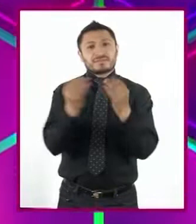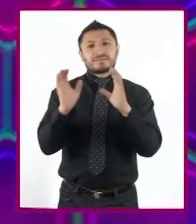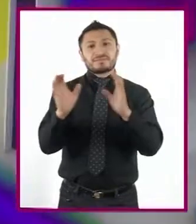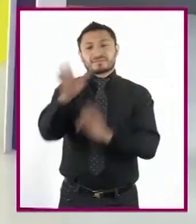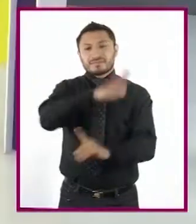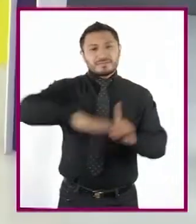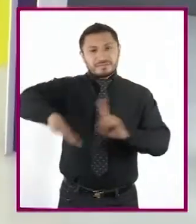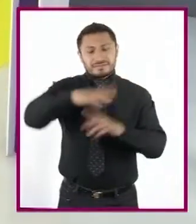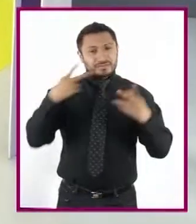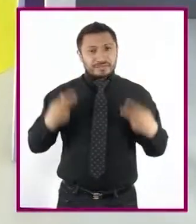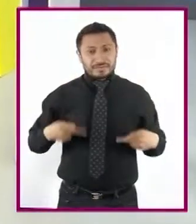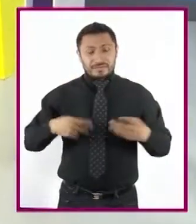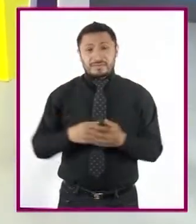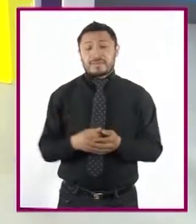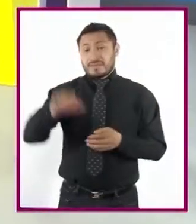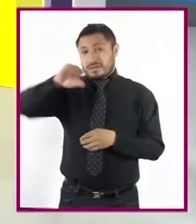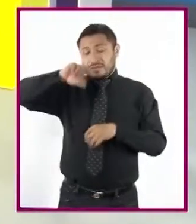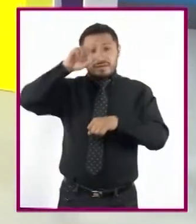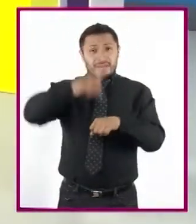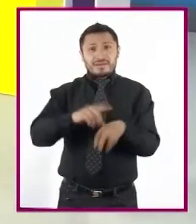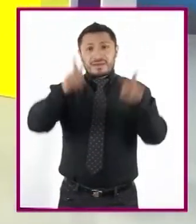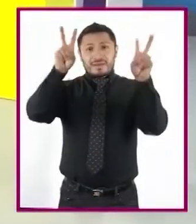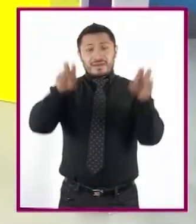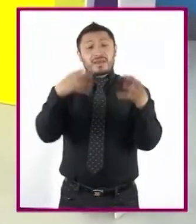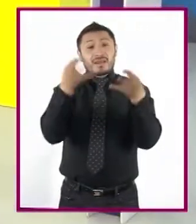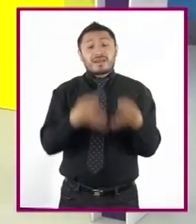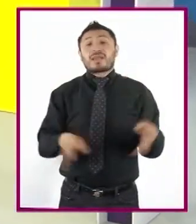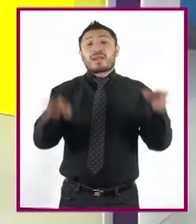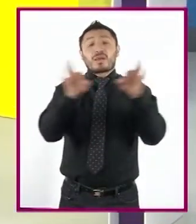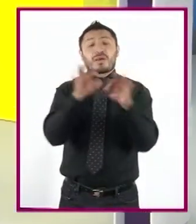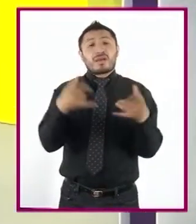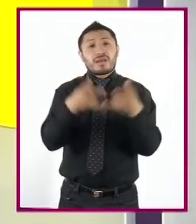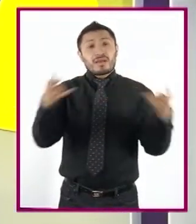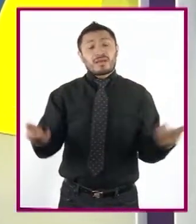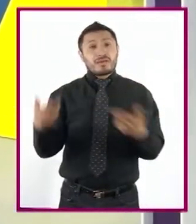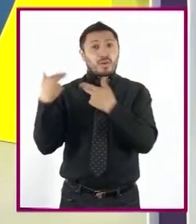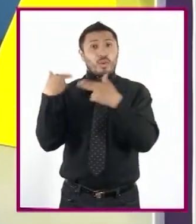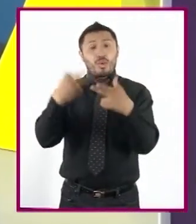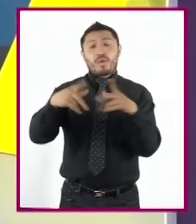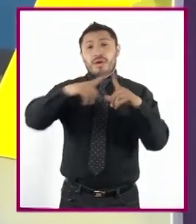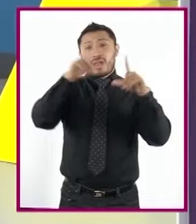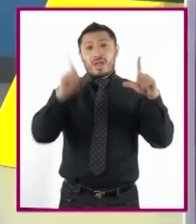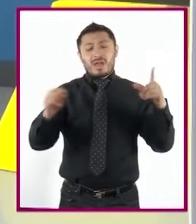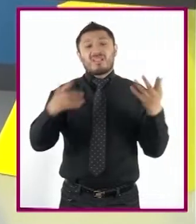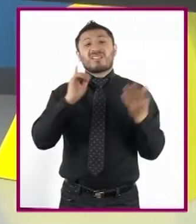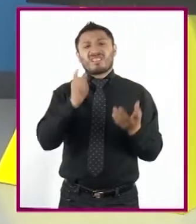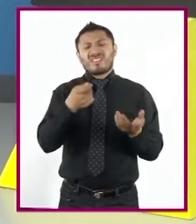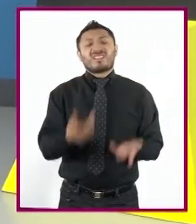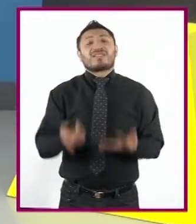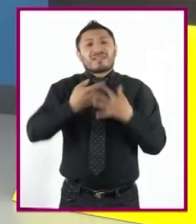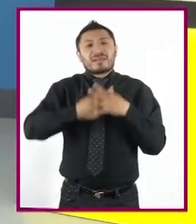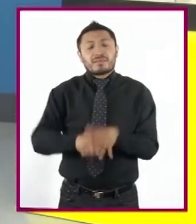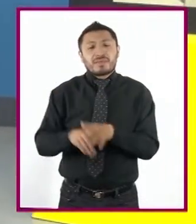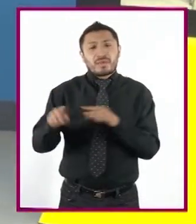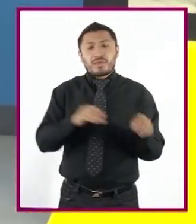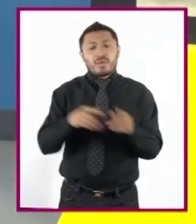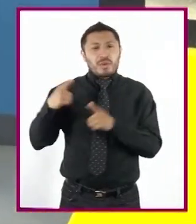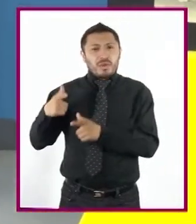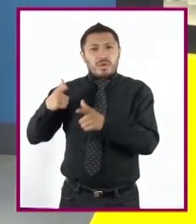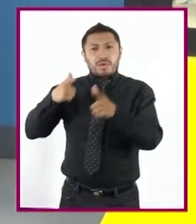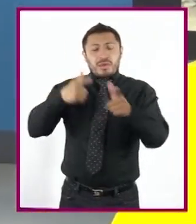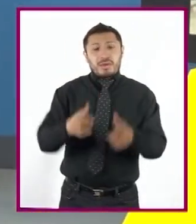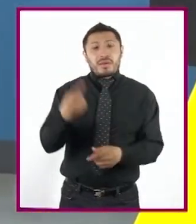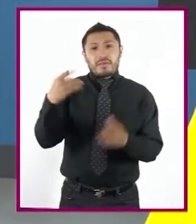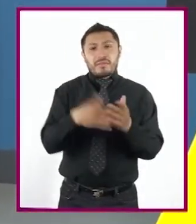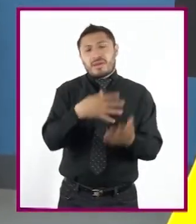demás. El día de hoy abordaremos un tema fundamental en la historia de nuestro país: el inicio del movimiento armado de